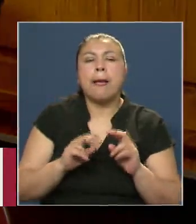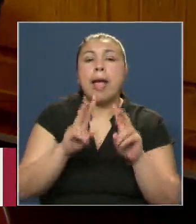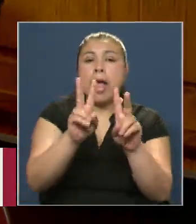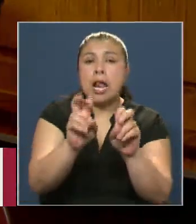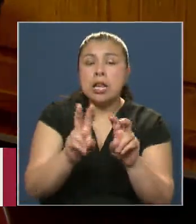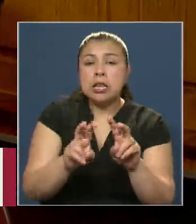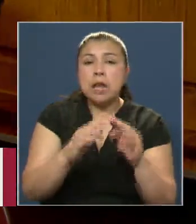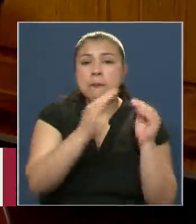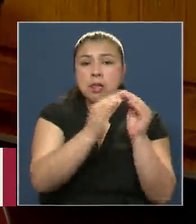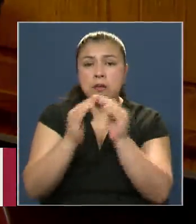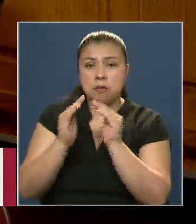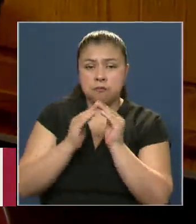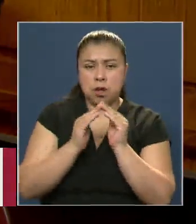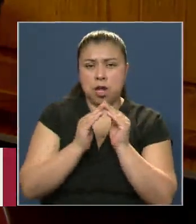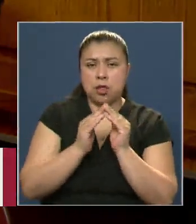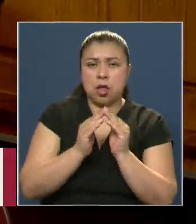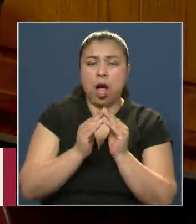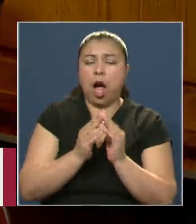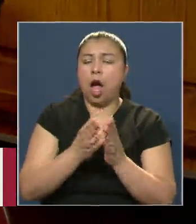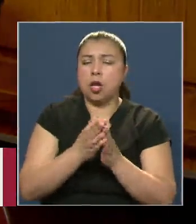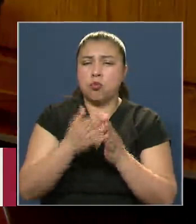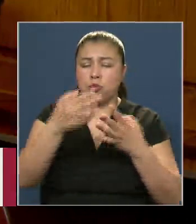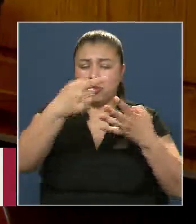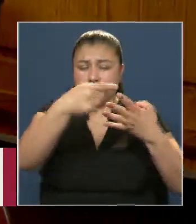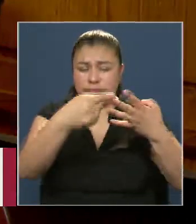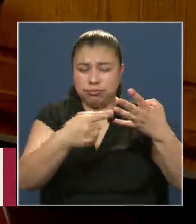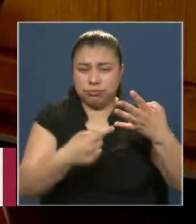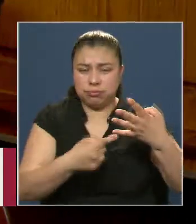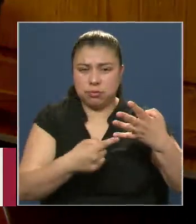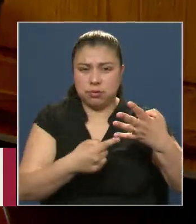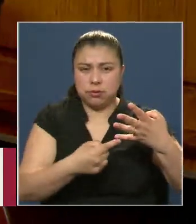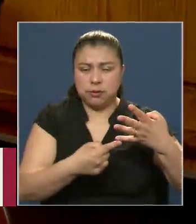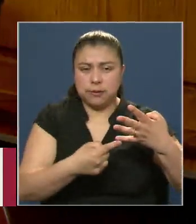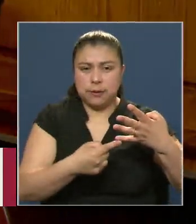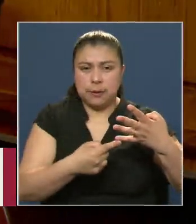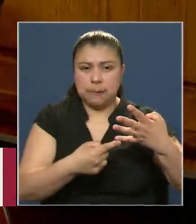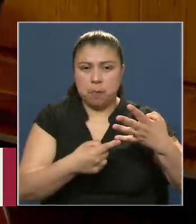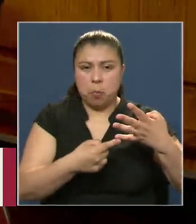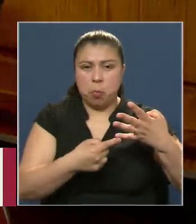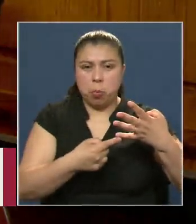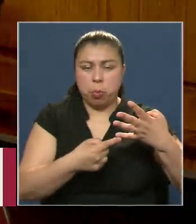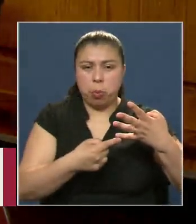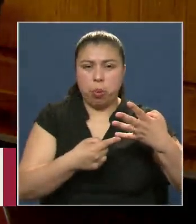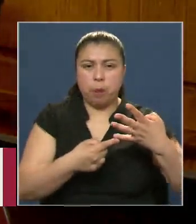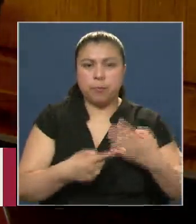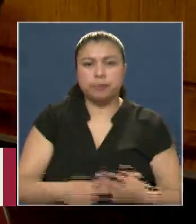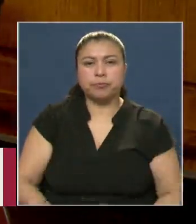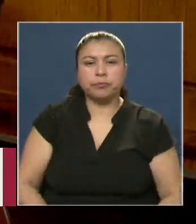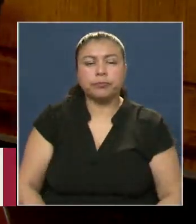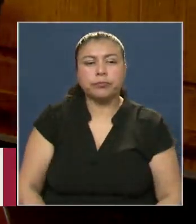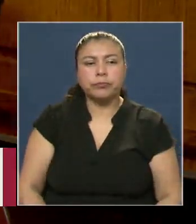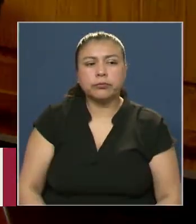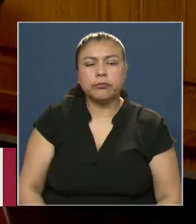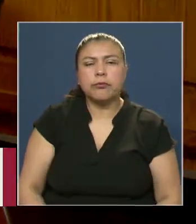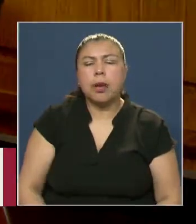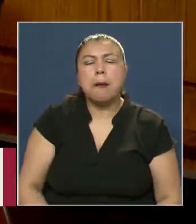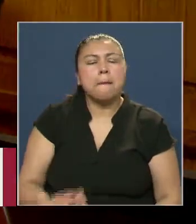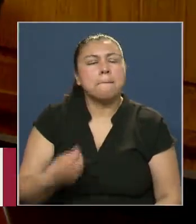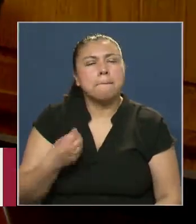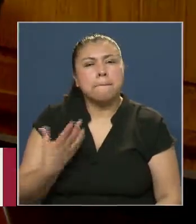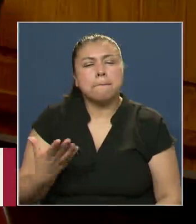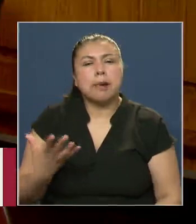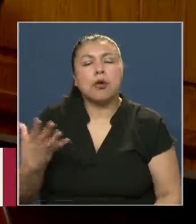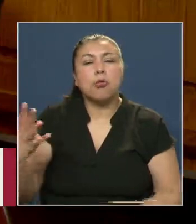heterogeneidad, hoy día tiene una cantidad de instrumentos grande en ese sentido. En el tema, bueno, para qué ir a hablar los ingresos y lo